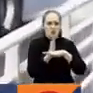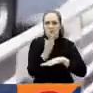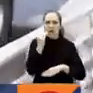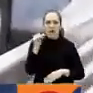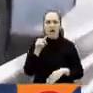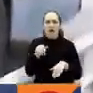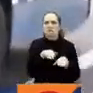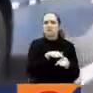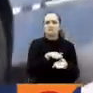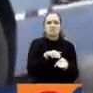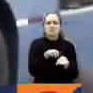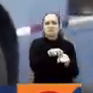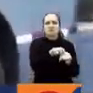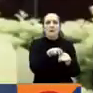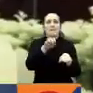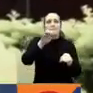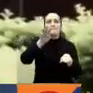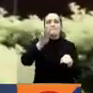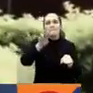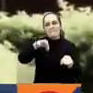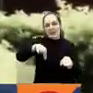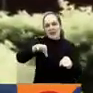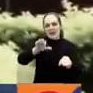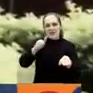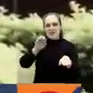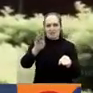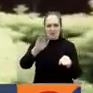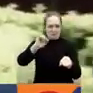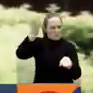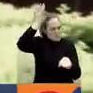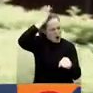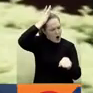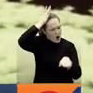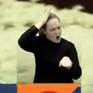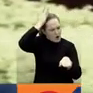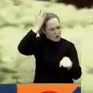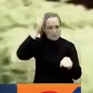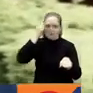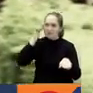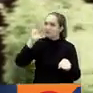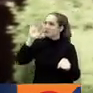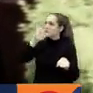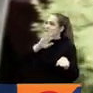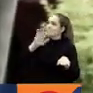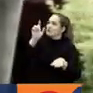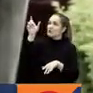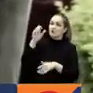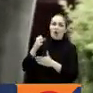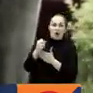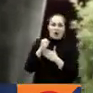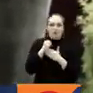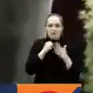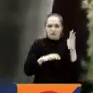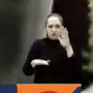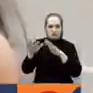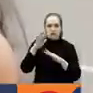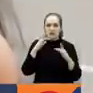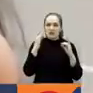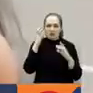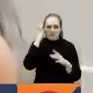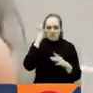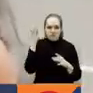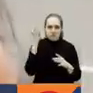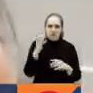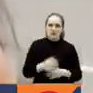P10B. Sintió que algo le golpeaba su cabeza. Al despertar, solo recuerda que alguien empezó a ayudarla y sentía su cara hinchada. Fue